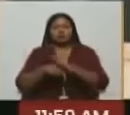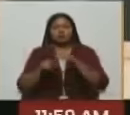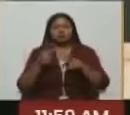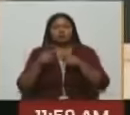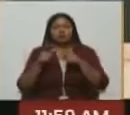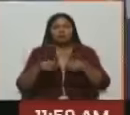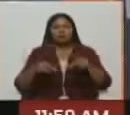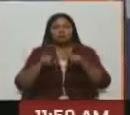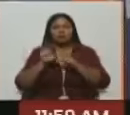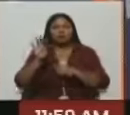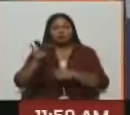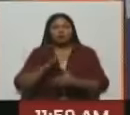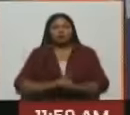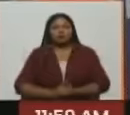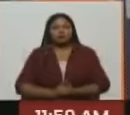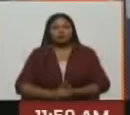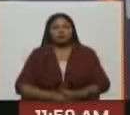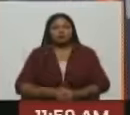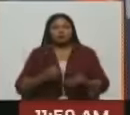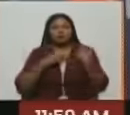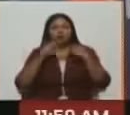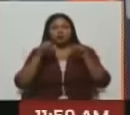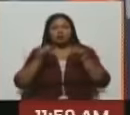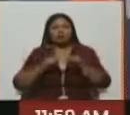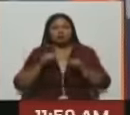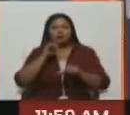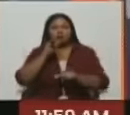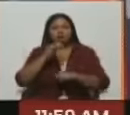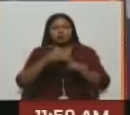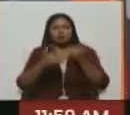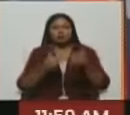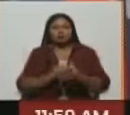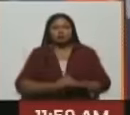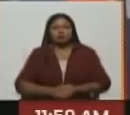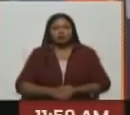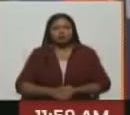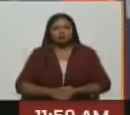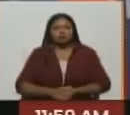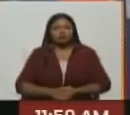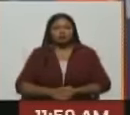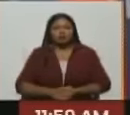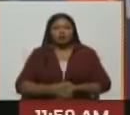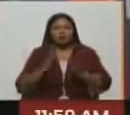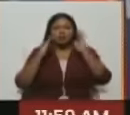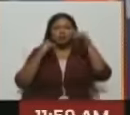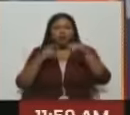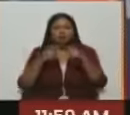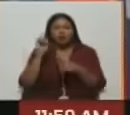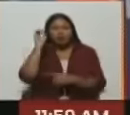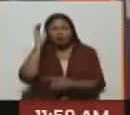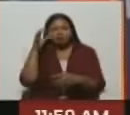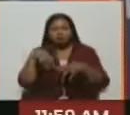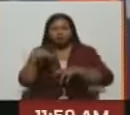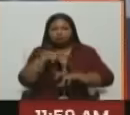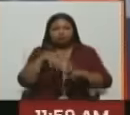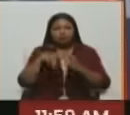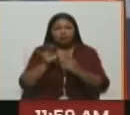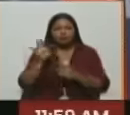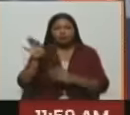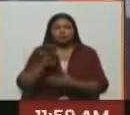país con sus corresponsales, ni las agencias de noticias que se han dedicado a crear zozobra en el país.